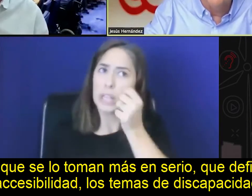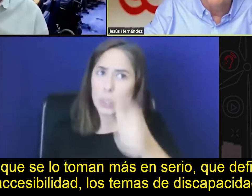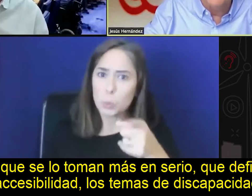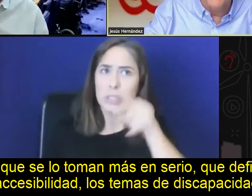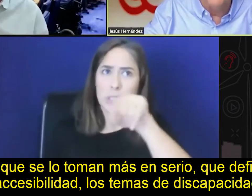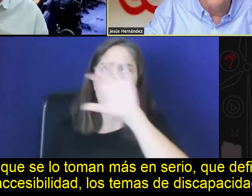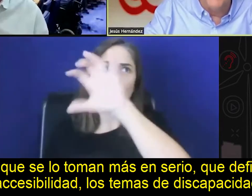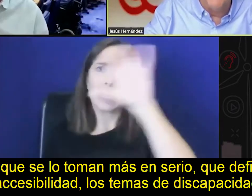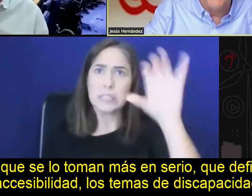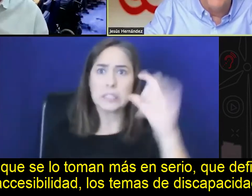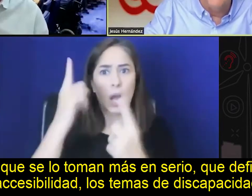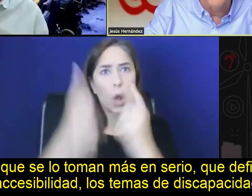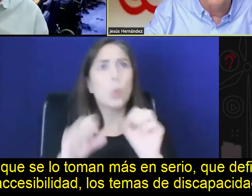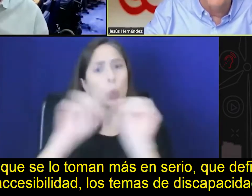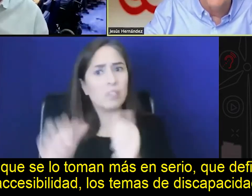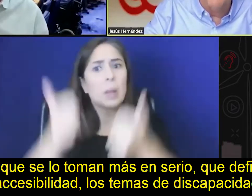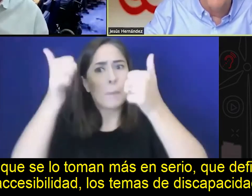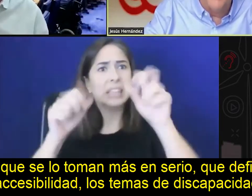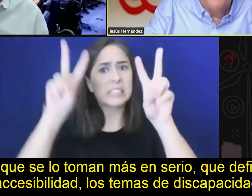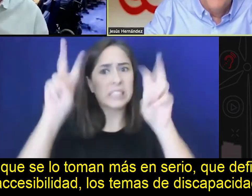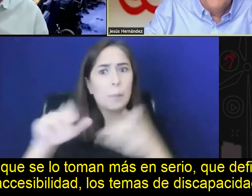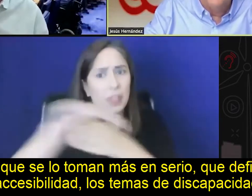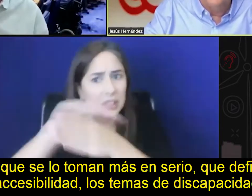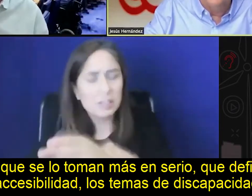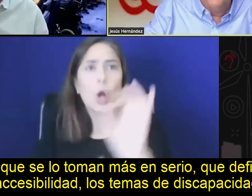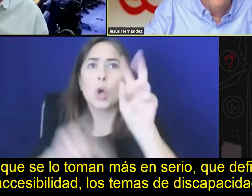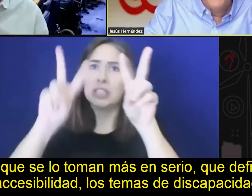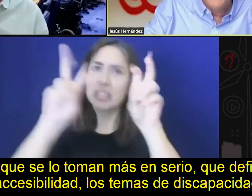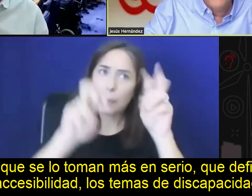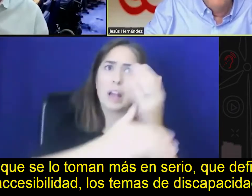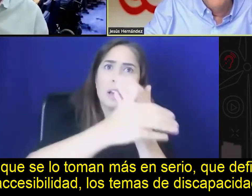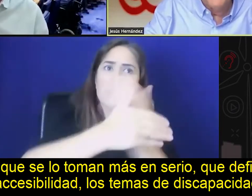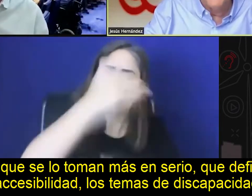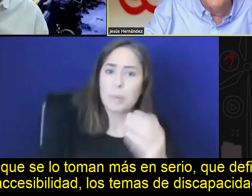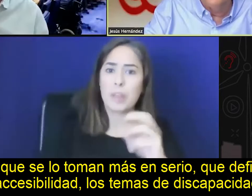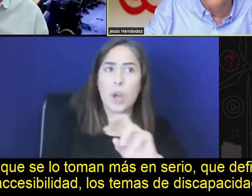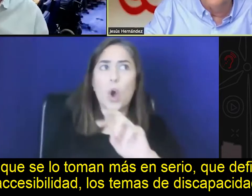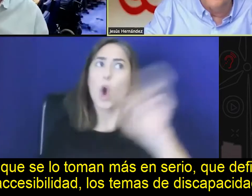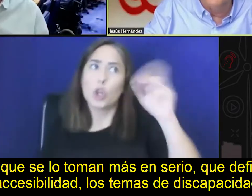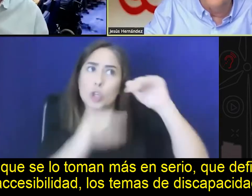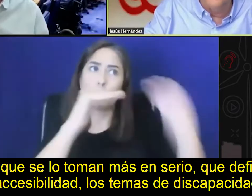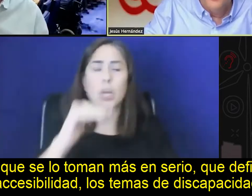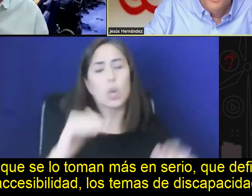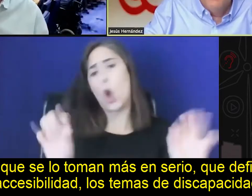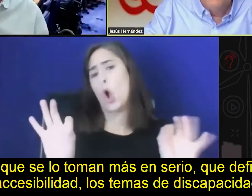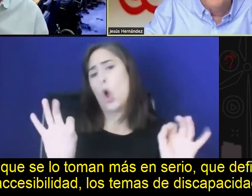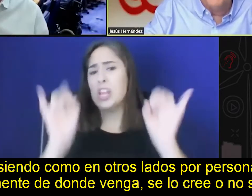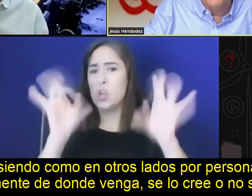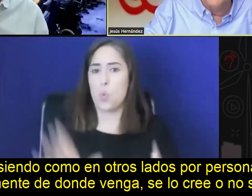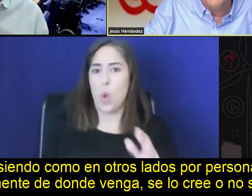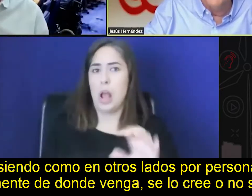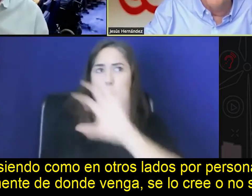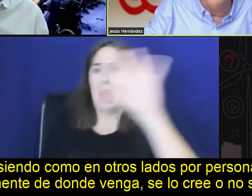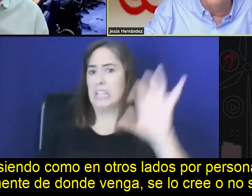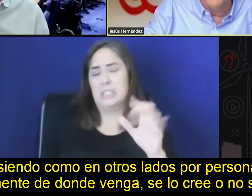más los temas de accesibilidad, los temas de discapacidad que otros? ¿O simplemente sigue siendo como en otro lado por